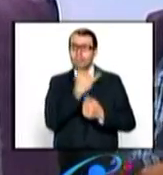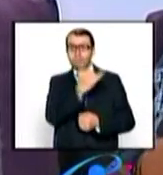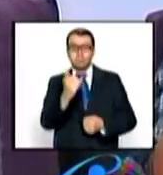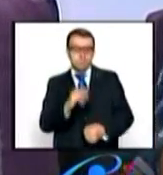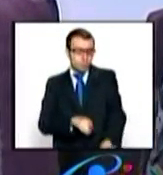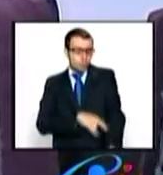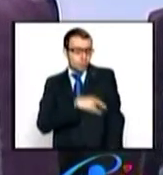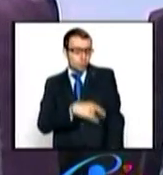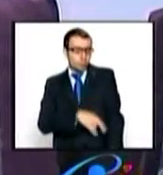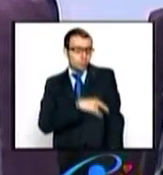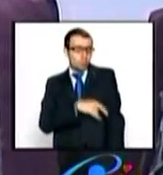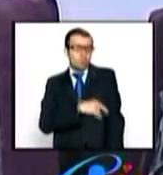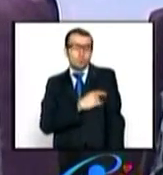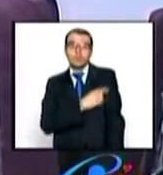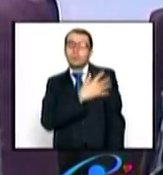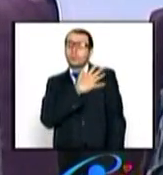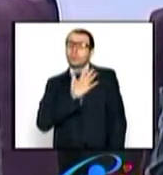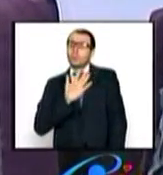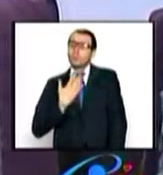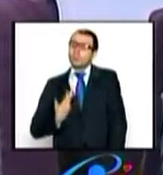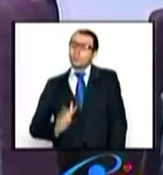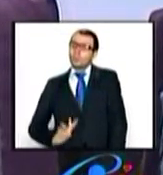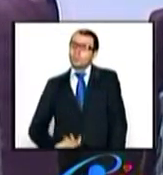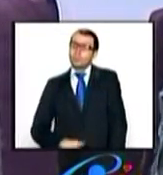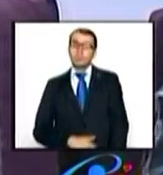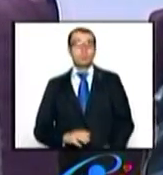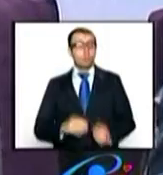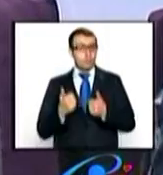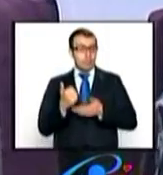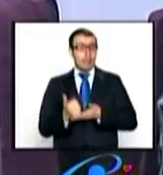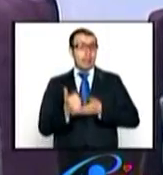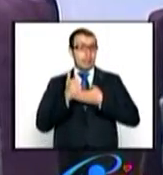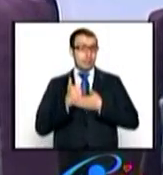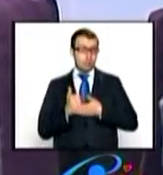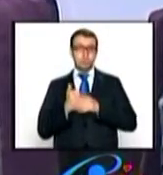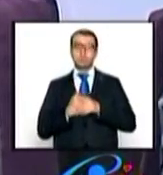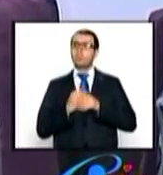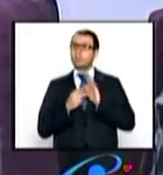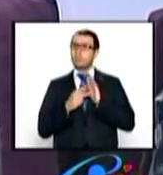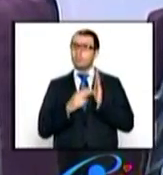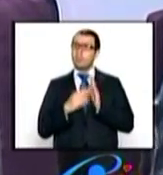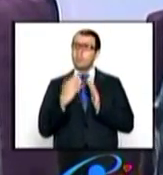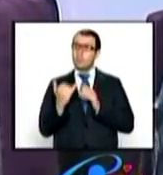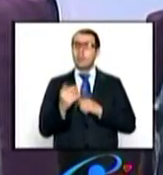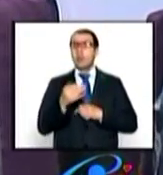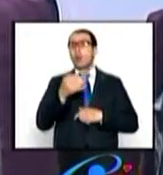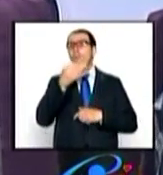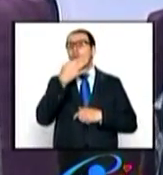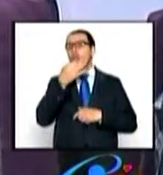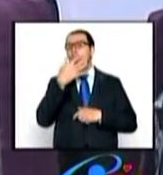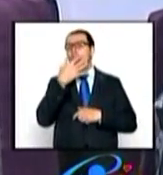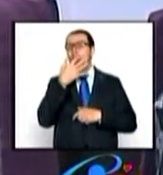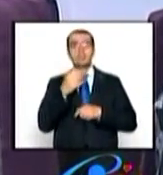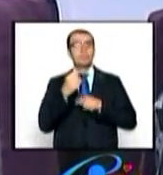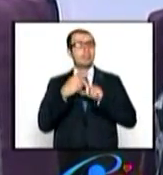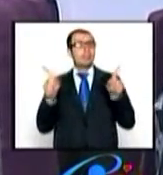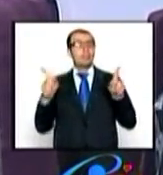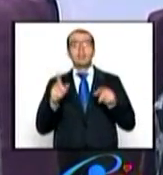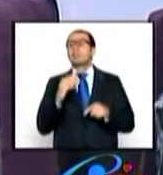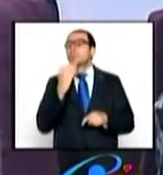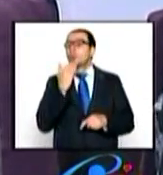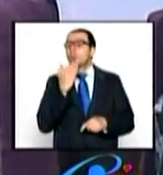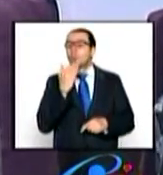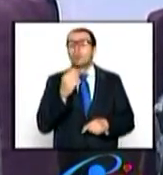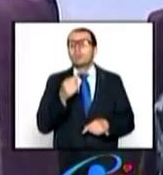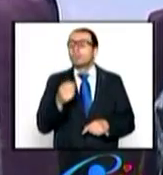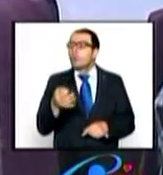un avance de la medicina biológica, como les decía, y se basa en el hecho de que los medicamentos, cuando se administran a nivel oral, cuando un paciente